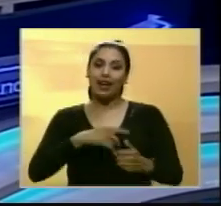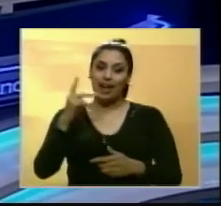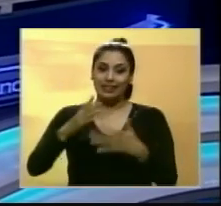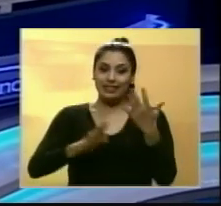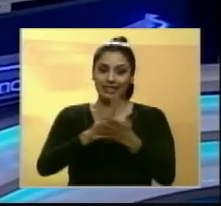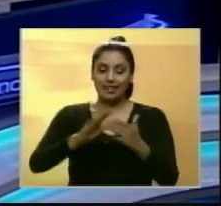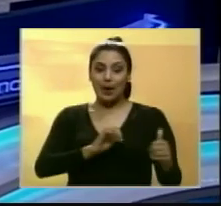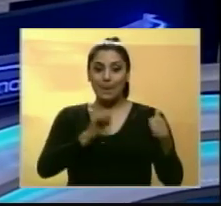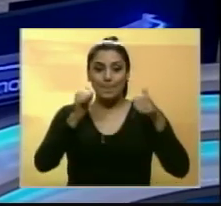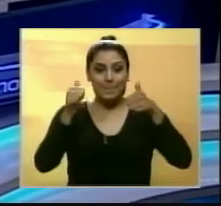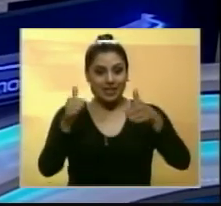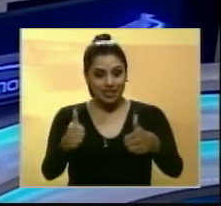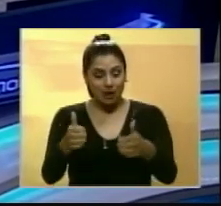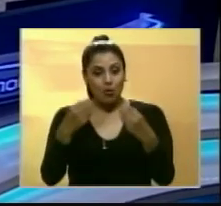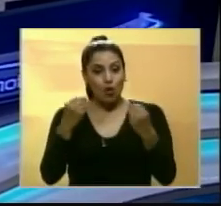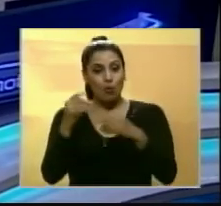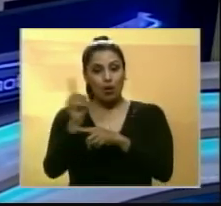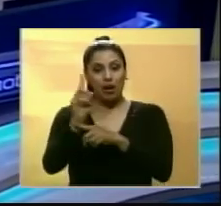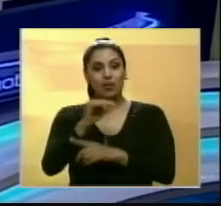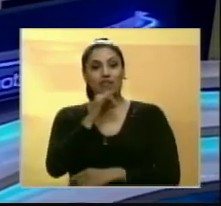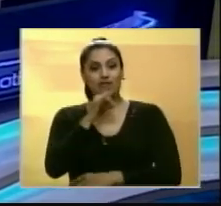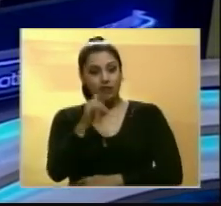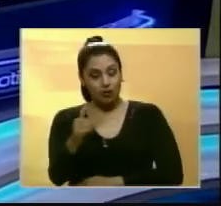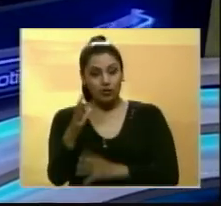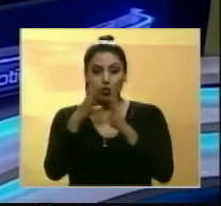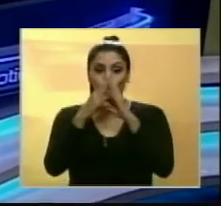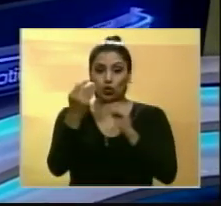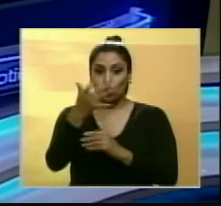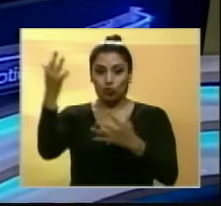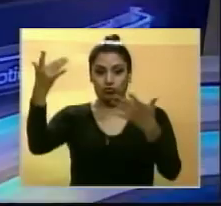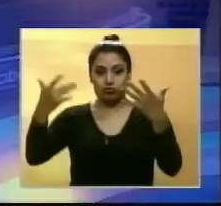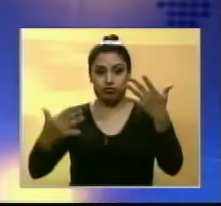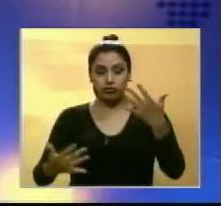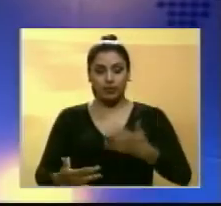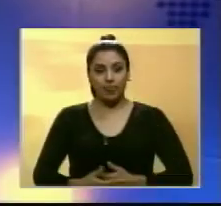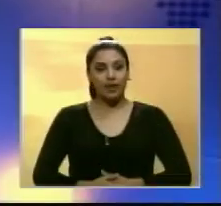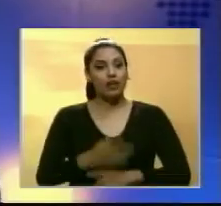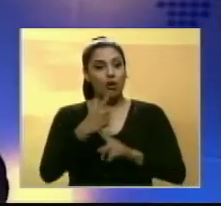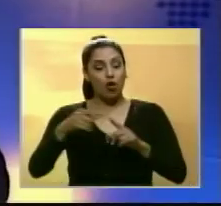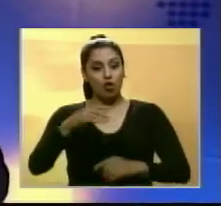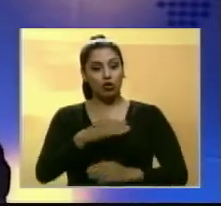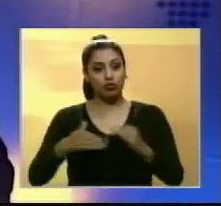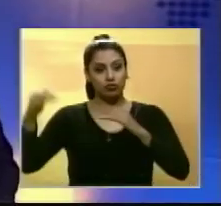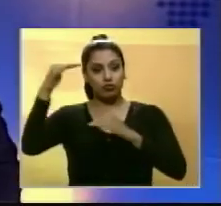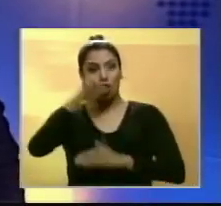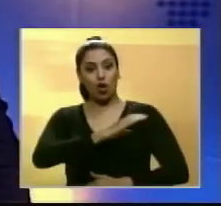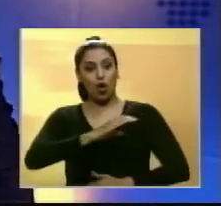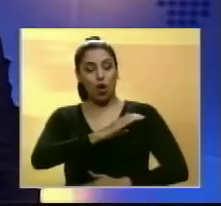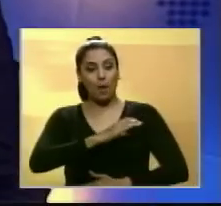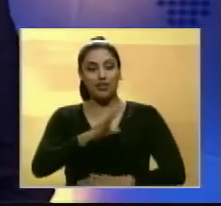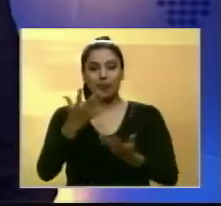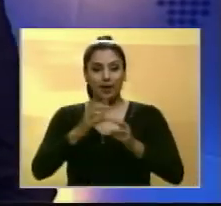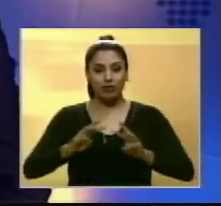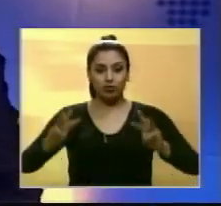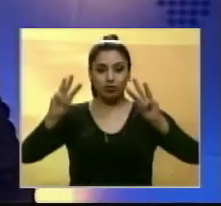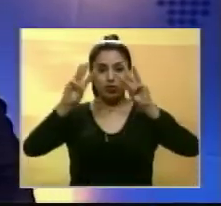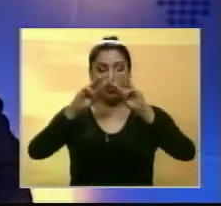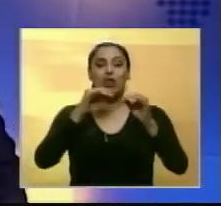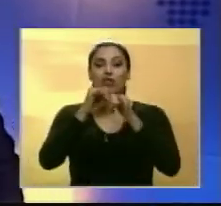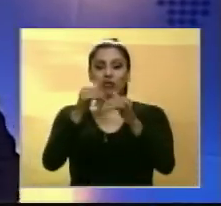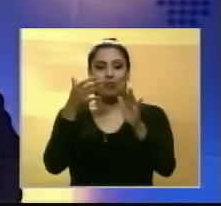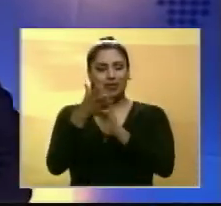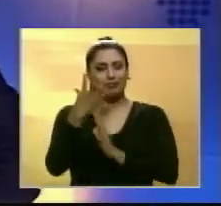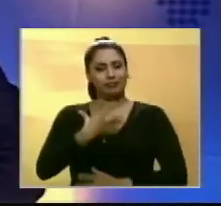iniciar rápidamente con las informaciones y todos sus detalles. El Alto Comisionado de Naciones Unidas para los Derechos Humanos se